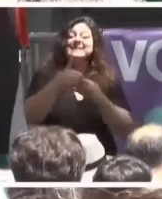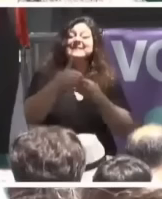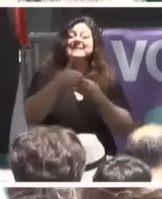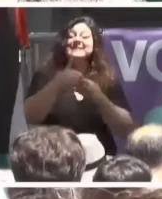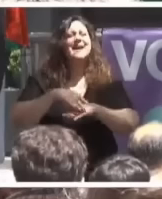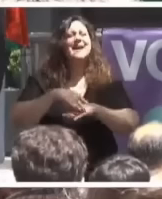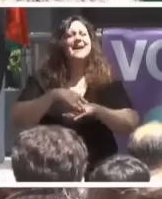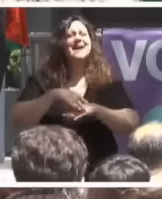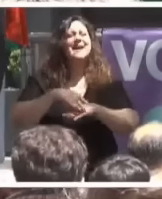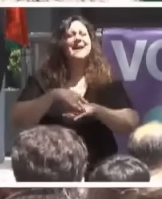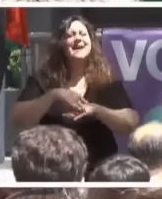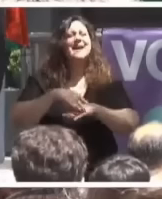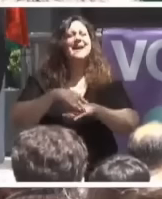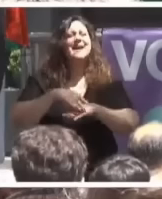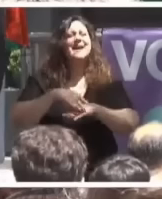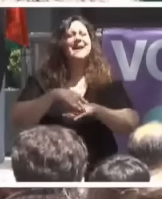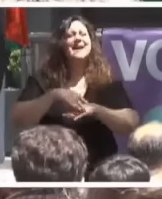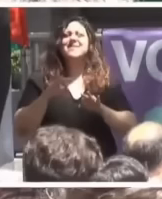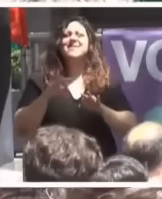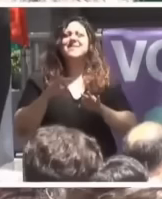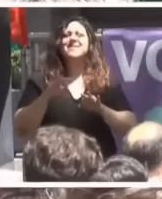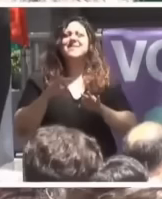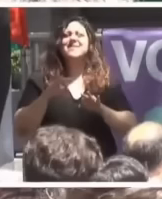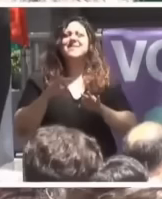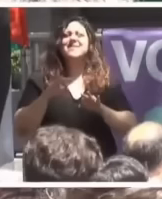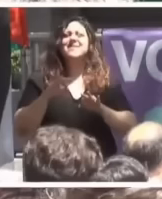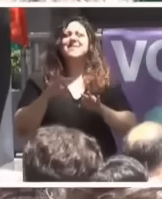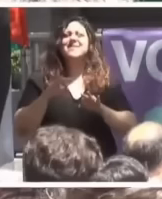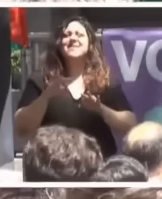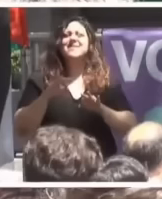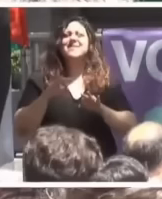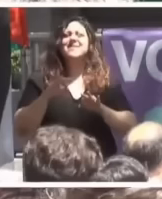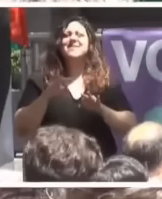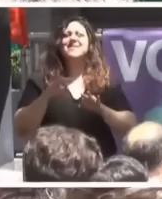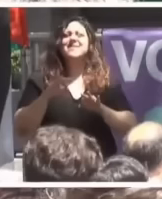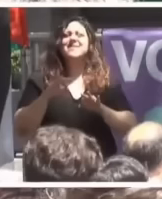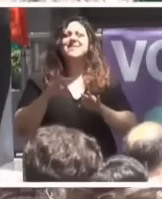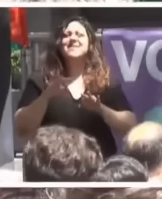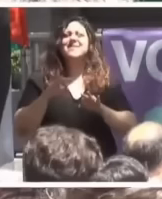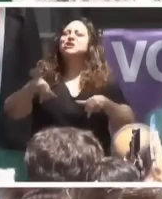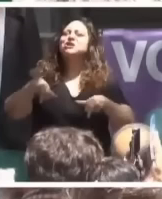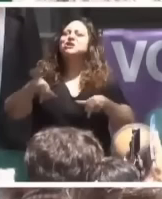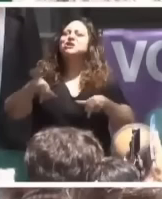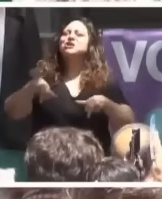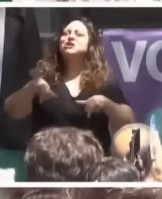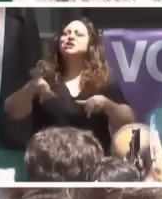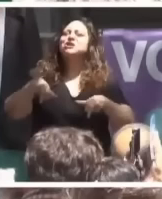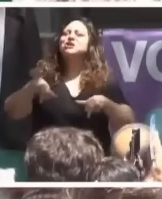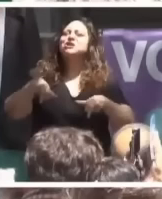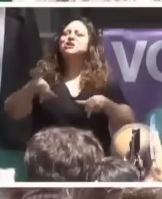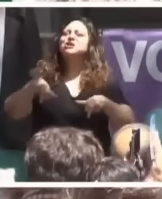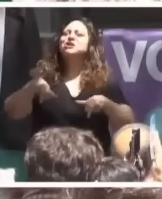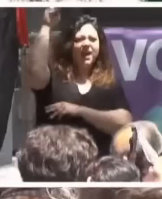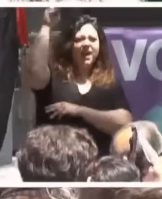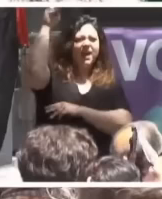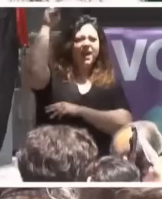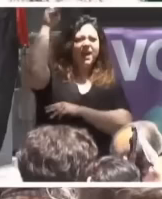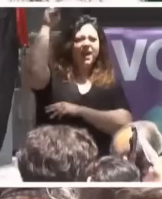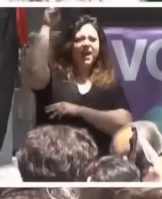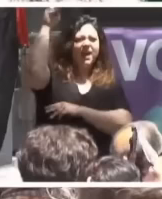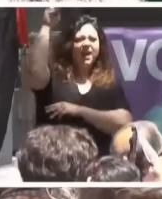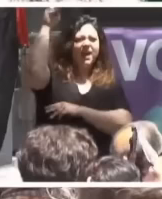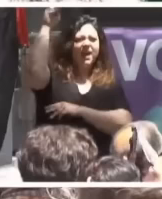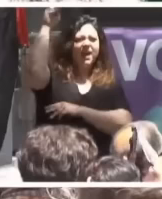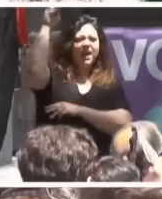la cabeza y defendiera los derechos sociales y los derechos humanos. ¡Viva la República! ¡Viva Andalucía Libre! ¡Sí se puede!